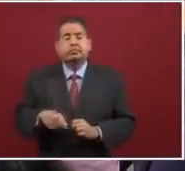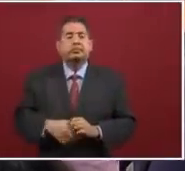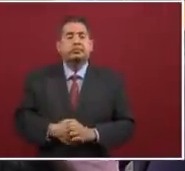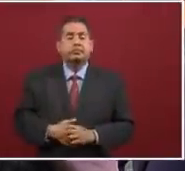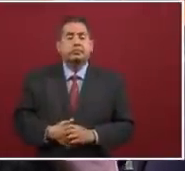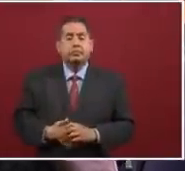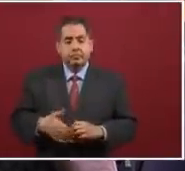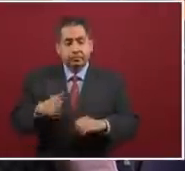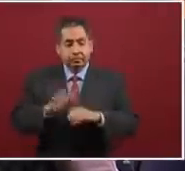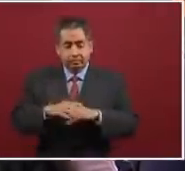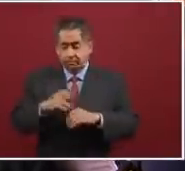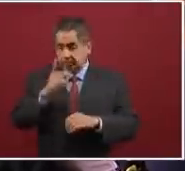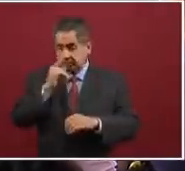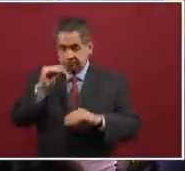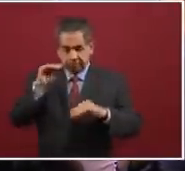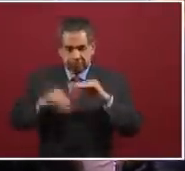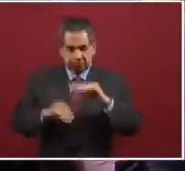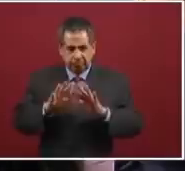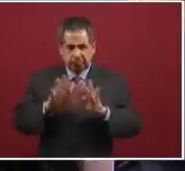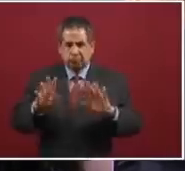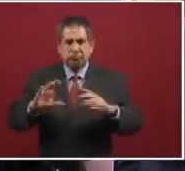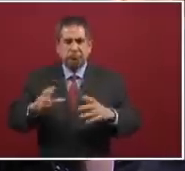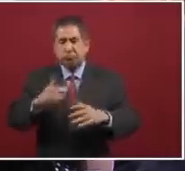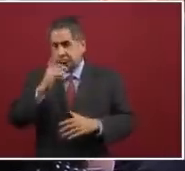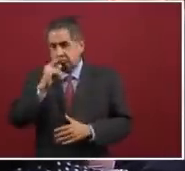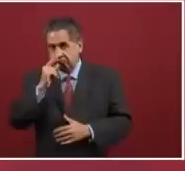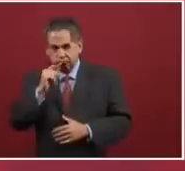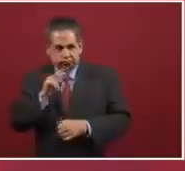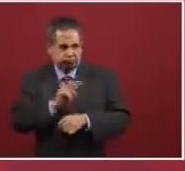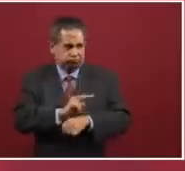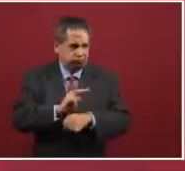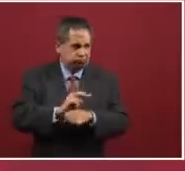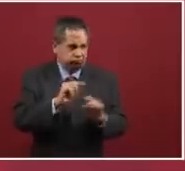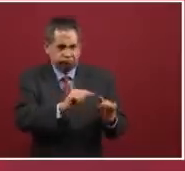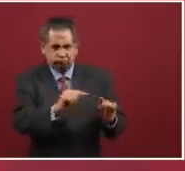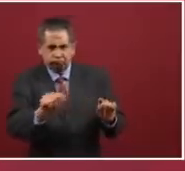Ya hay más presencia de la policía,